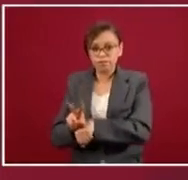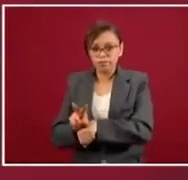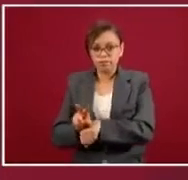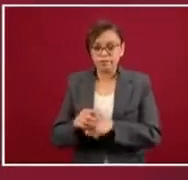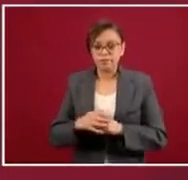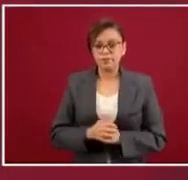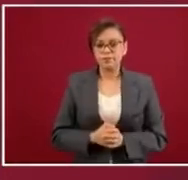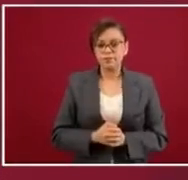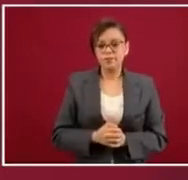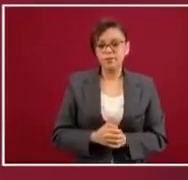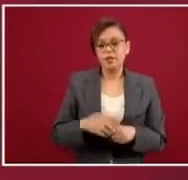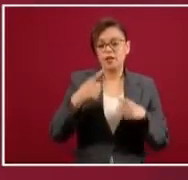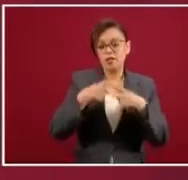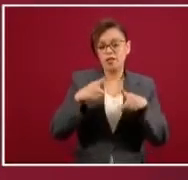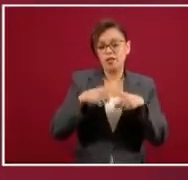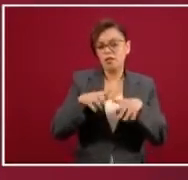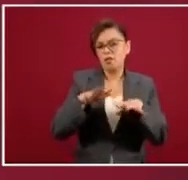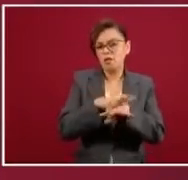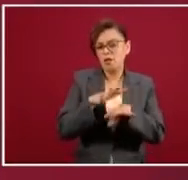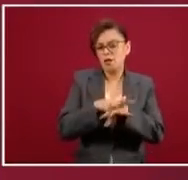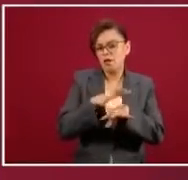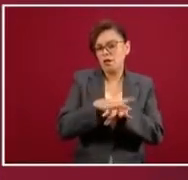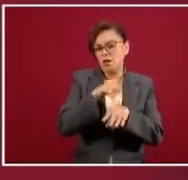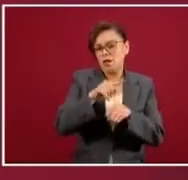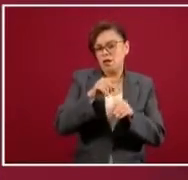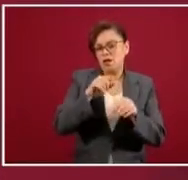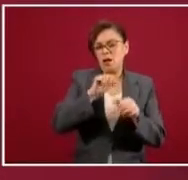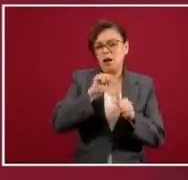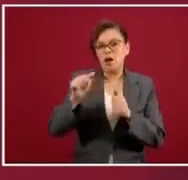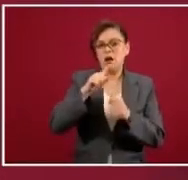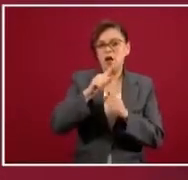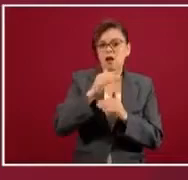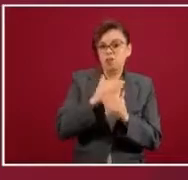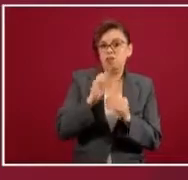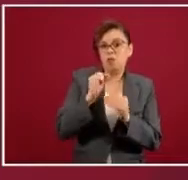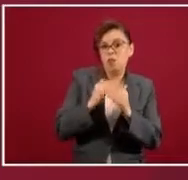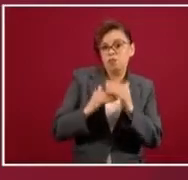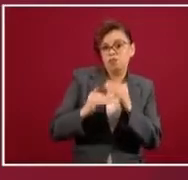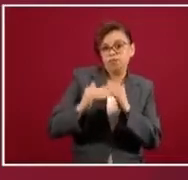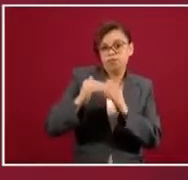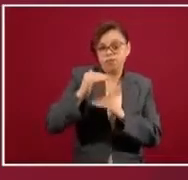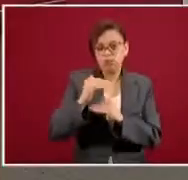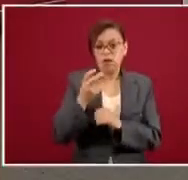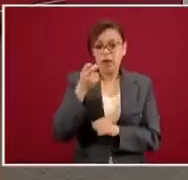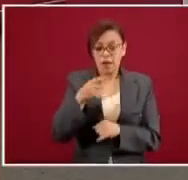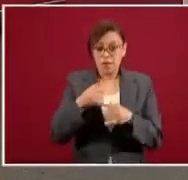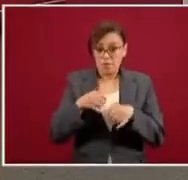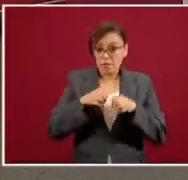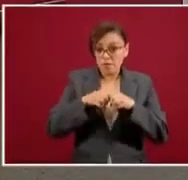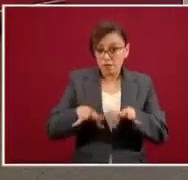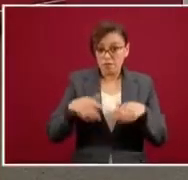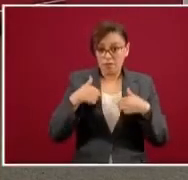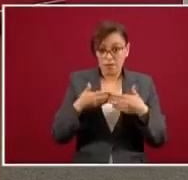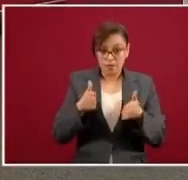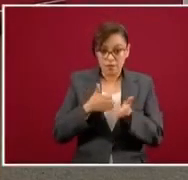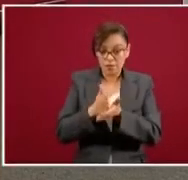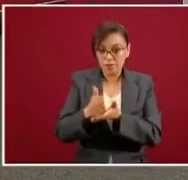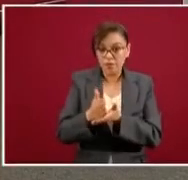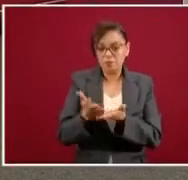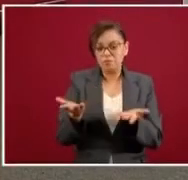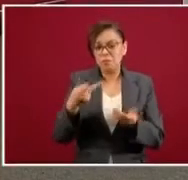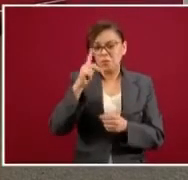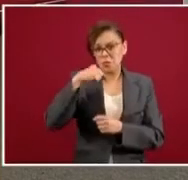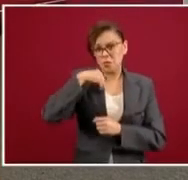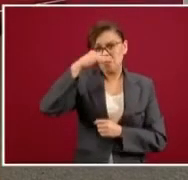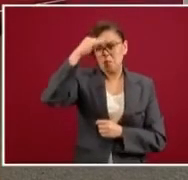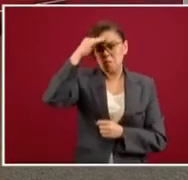particular. Se puede hacer una investigación sin problema porque tenemos acceso a la información, pero de seguro en este caso